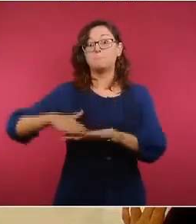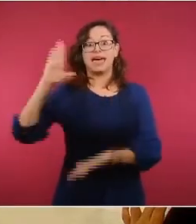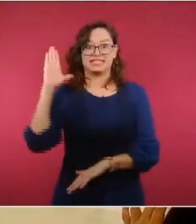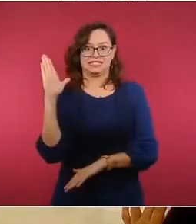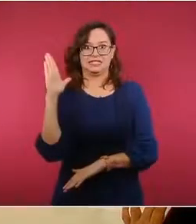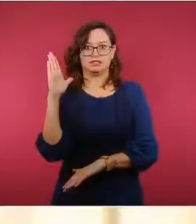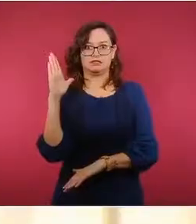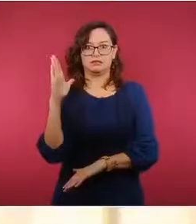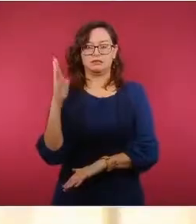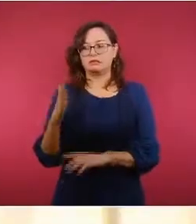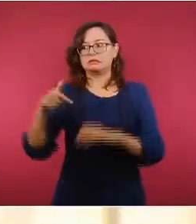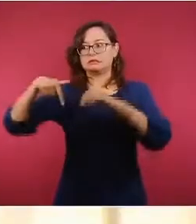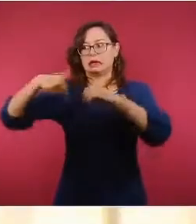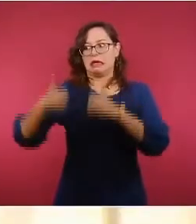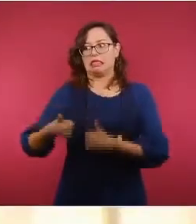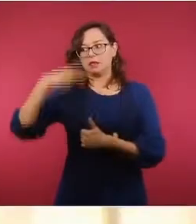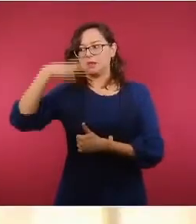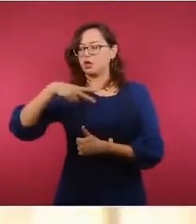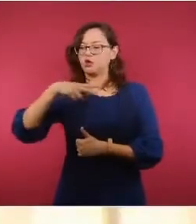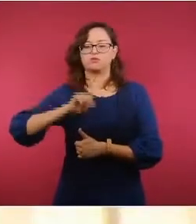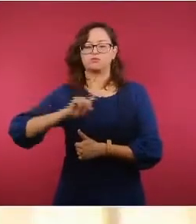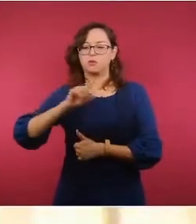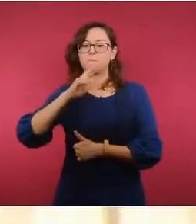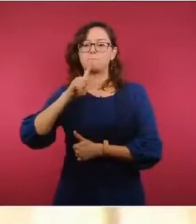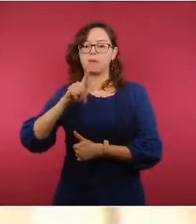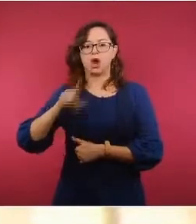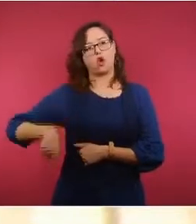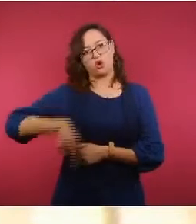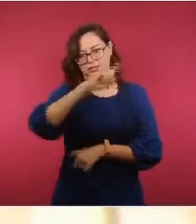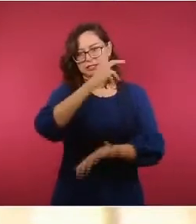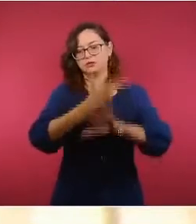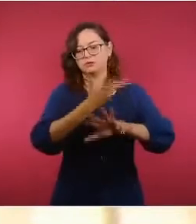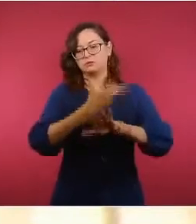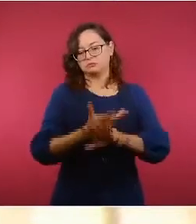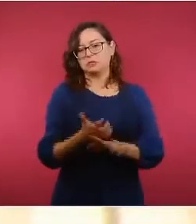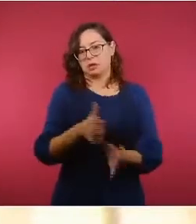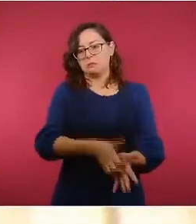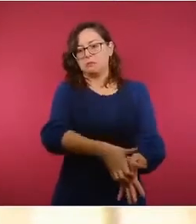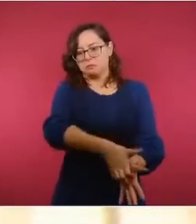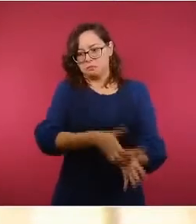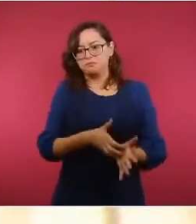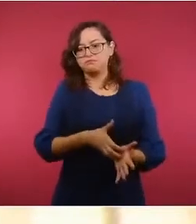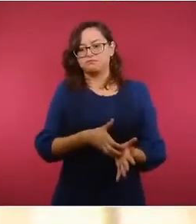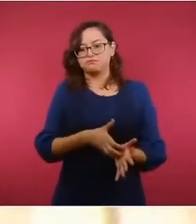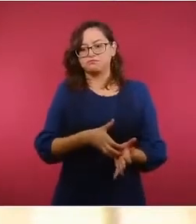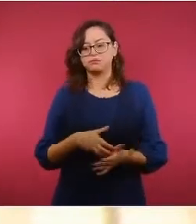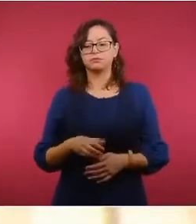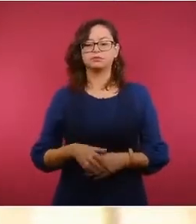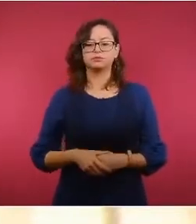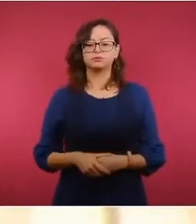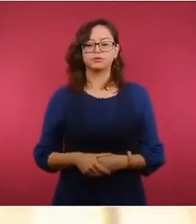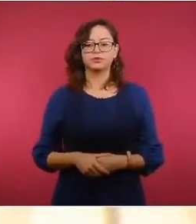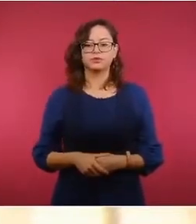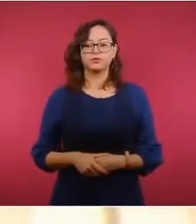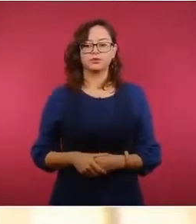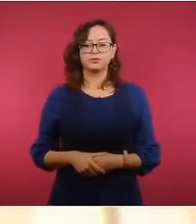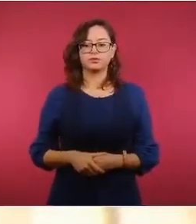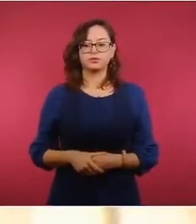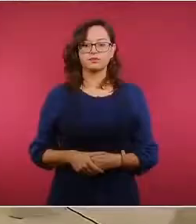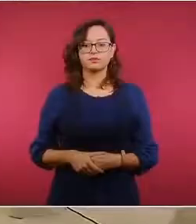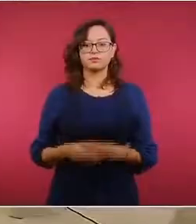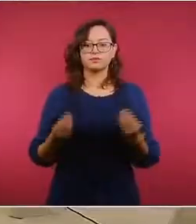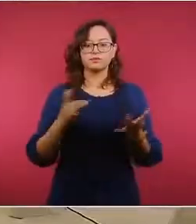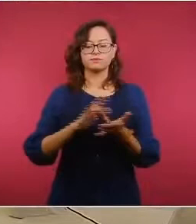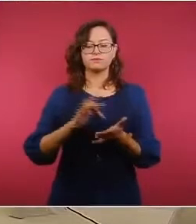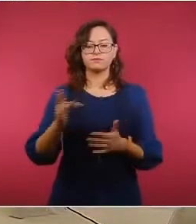gastaron al tenerlo el avión allá en Estados Unidos, en la preservación que ya se mencionó.